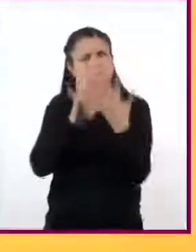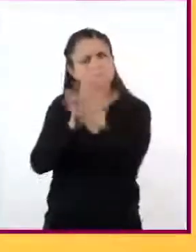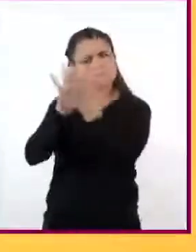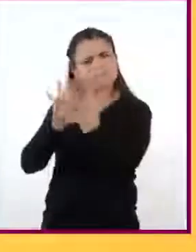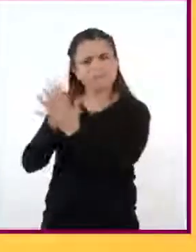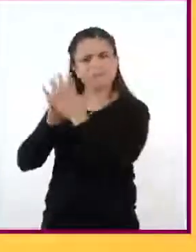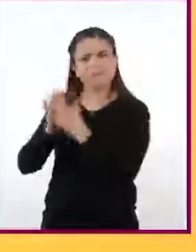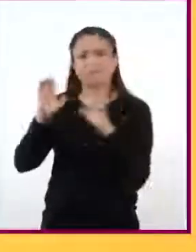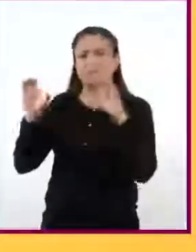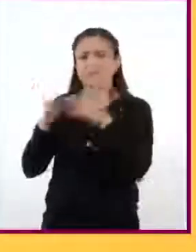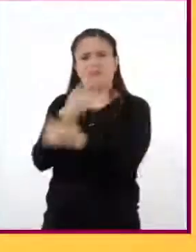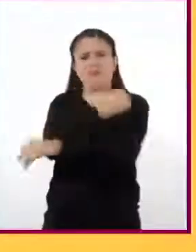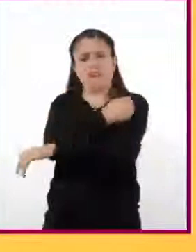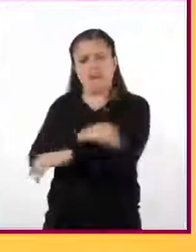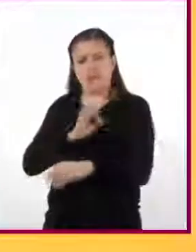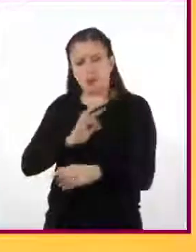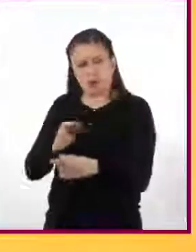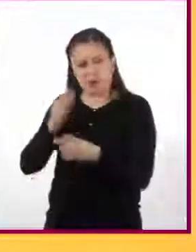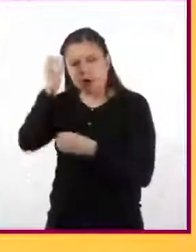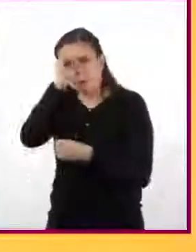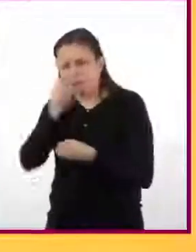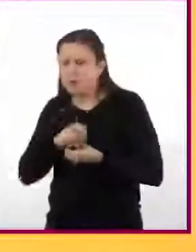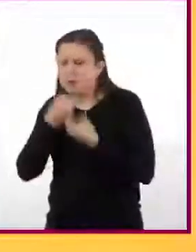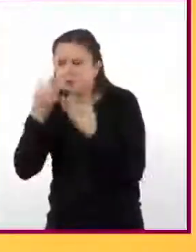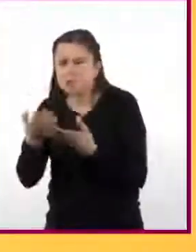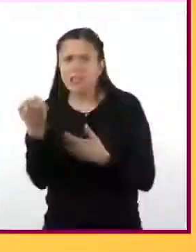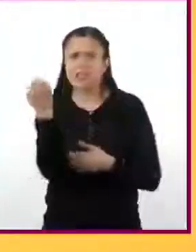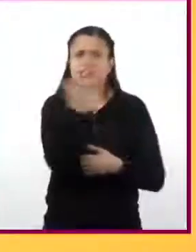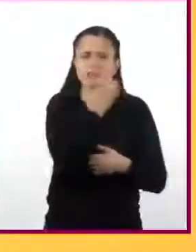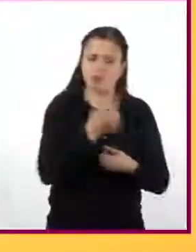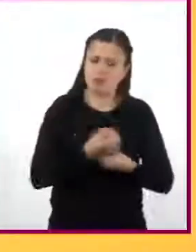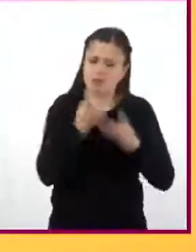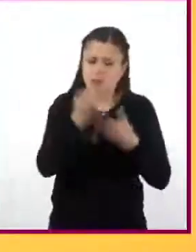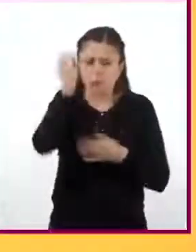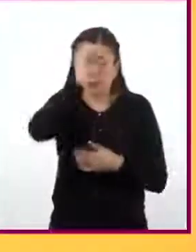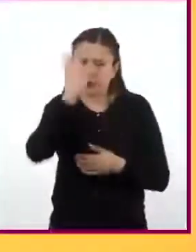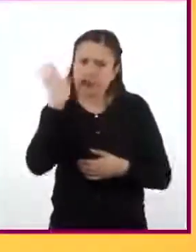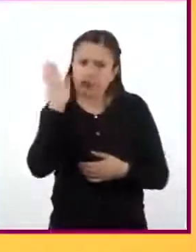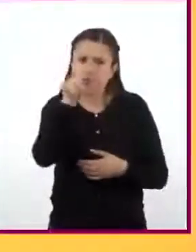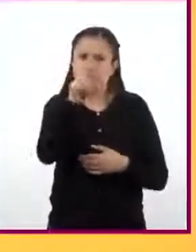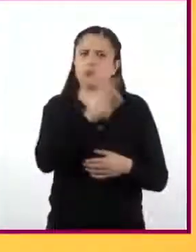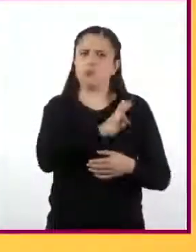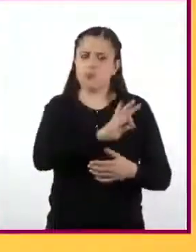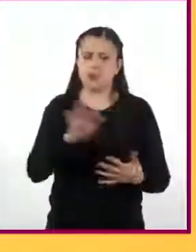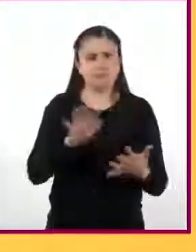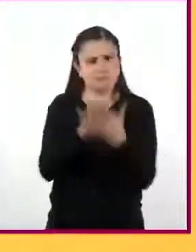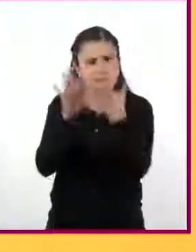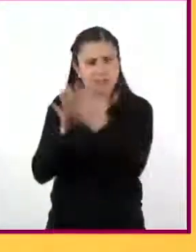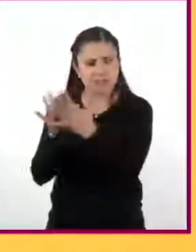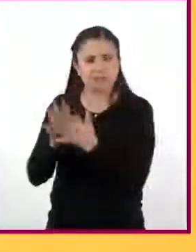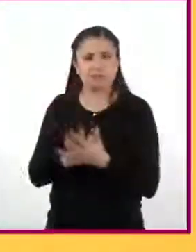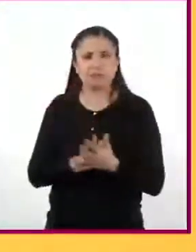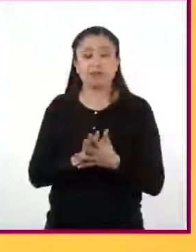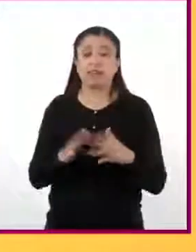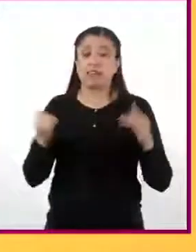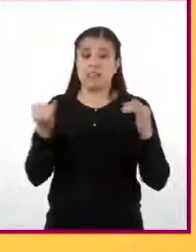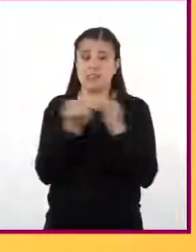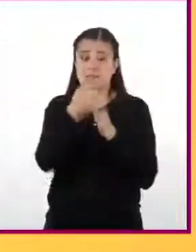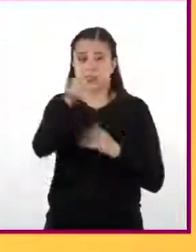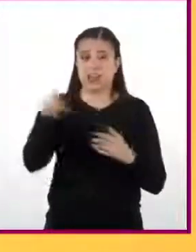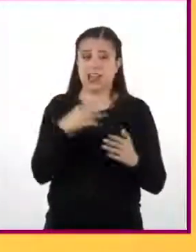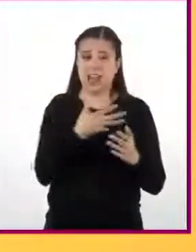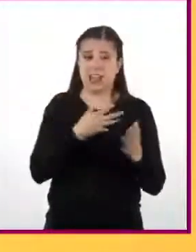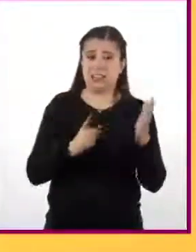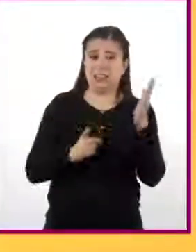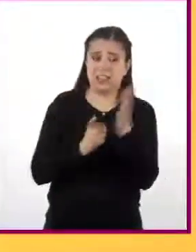los ámbitos familiar, escolar, social, comunitario o cualquier otro en el que se desarrollen. También tienen derecho